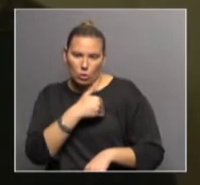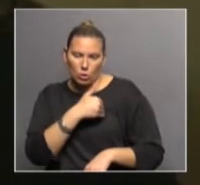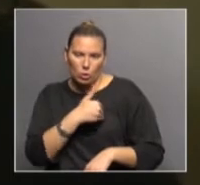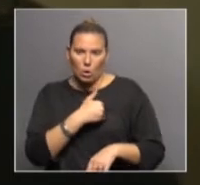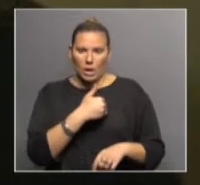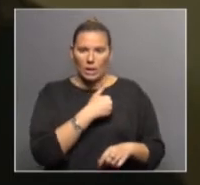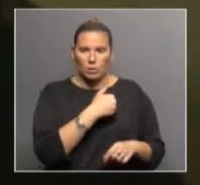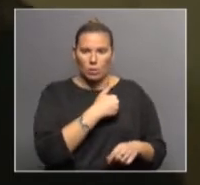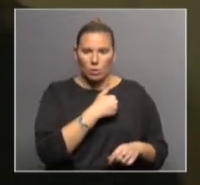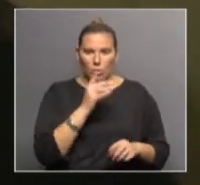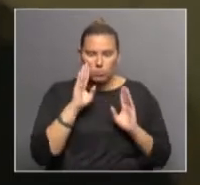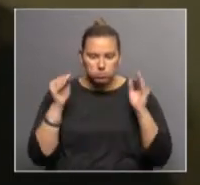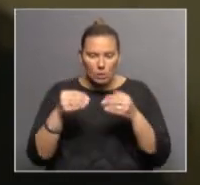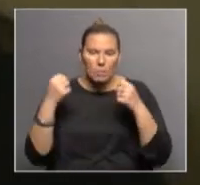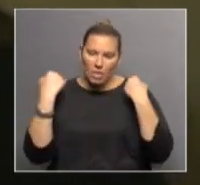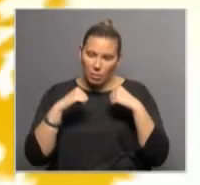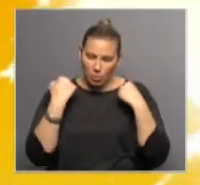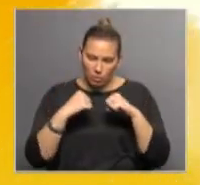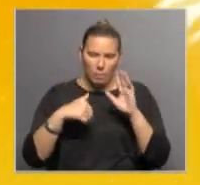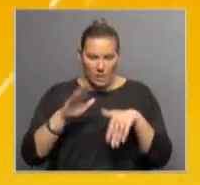por un cardiólogo que se dedica a la parte de deporte.